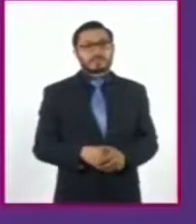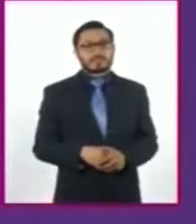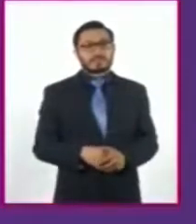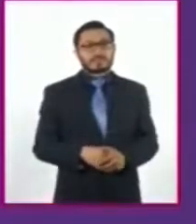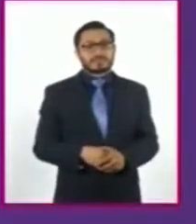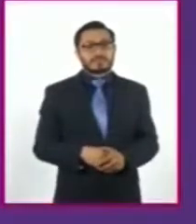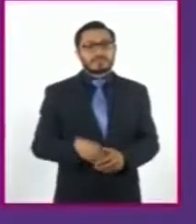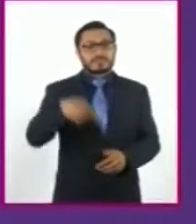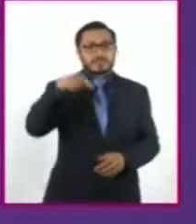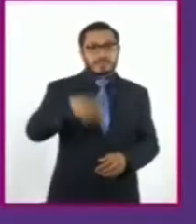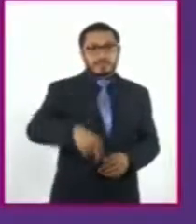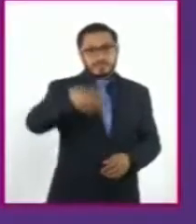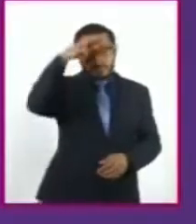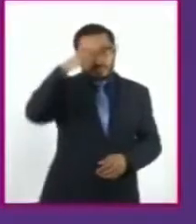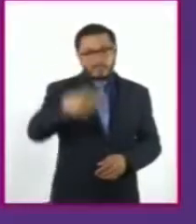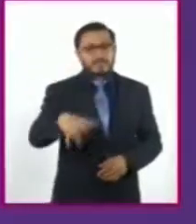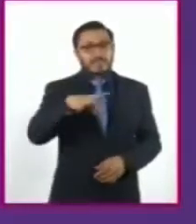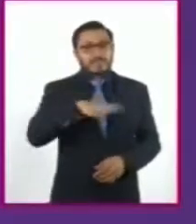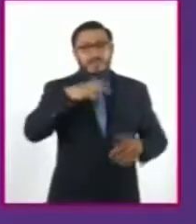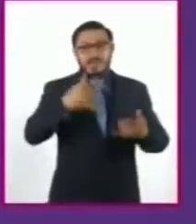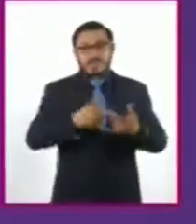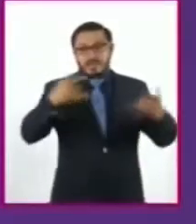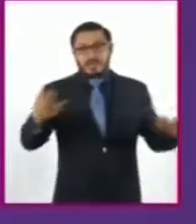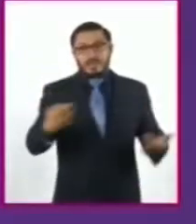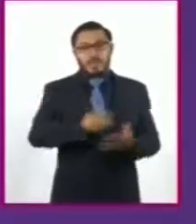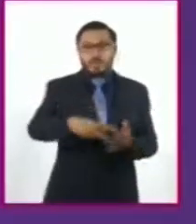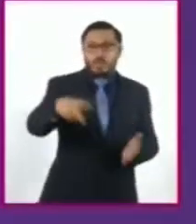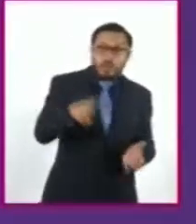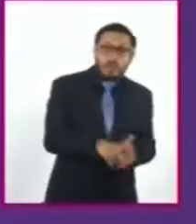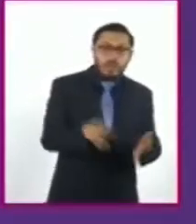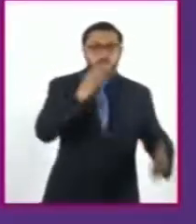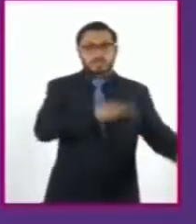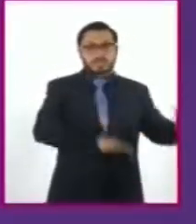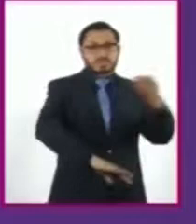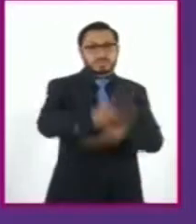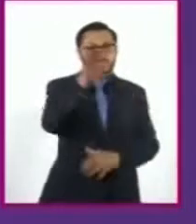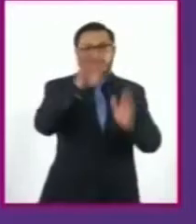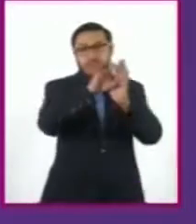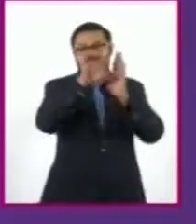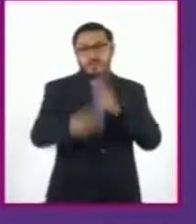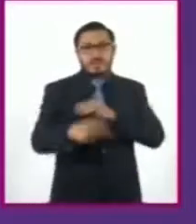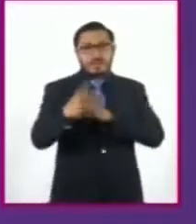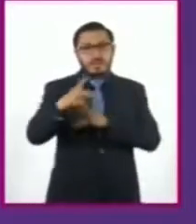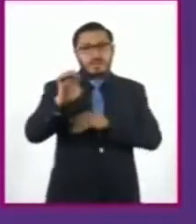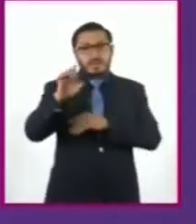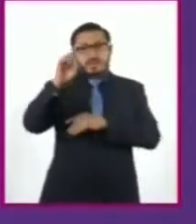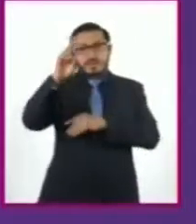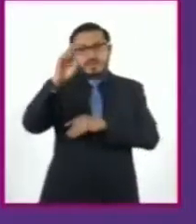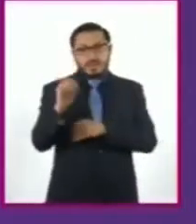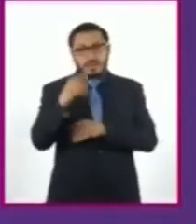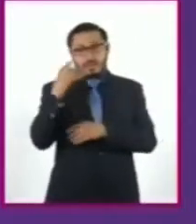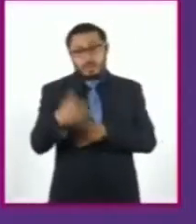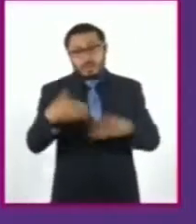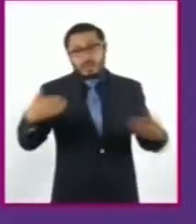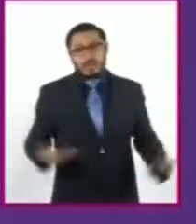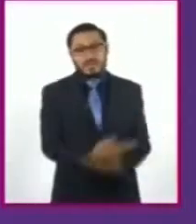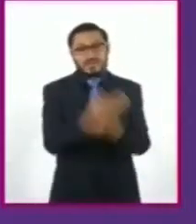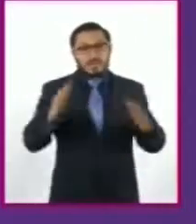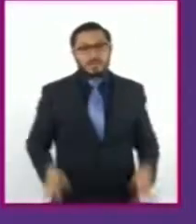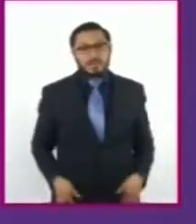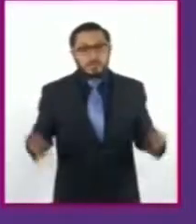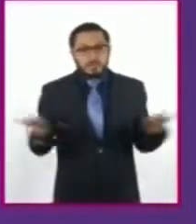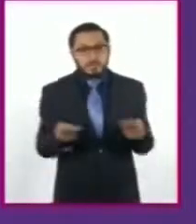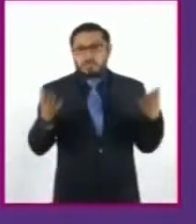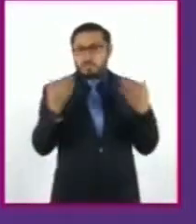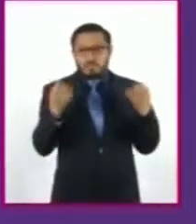En México, hay historias de valentía y superación como la de Pedro. Él nació sin piernas y sin